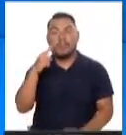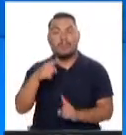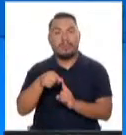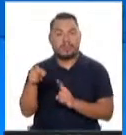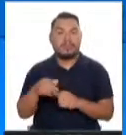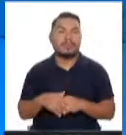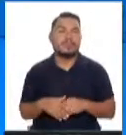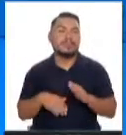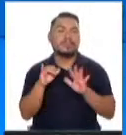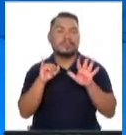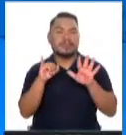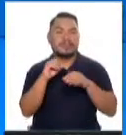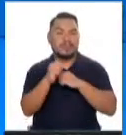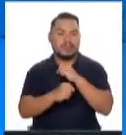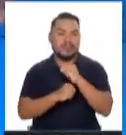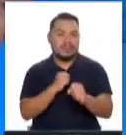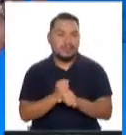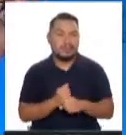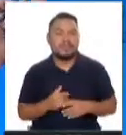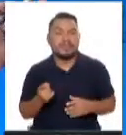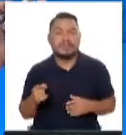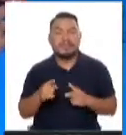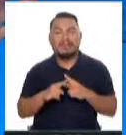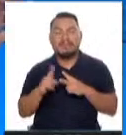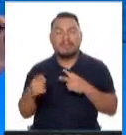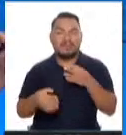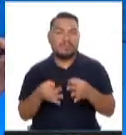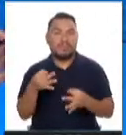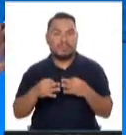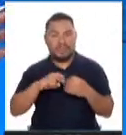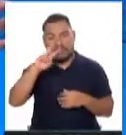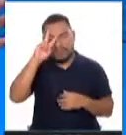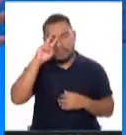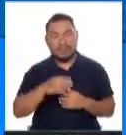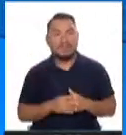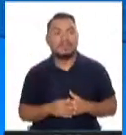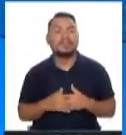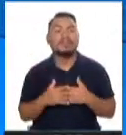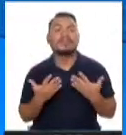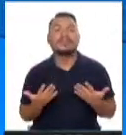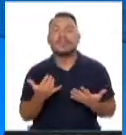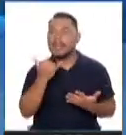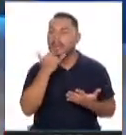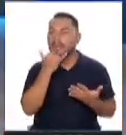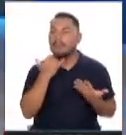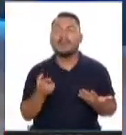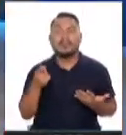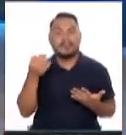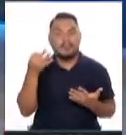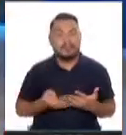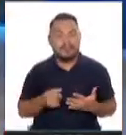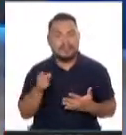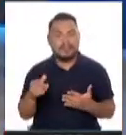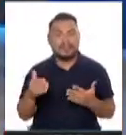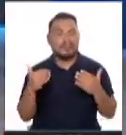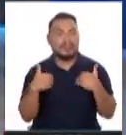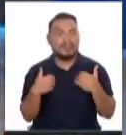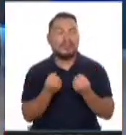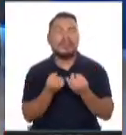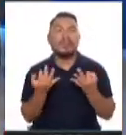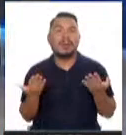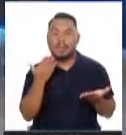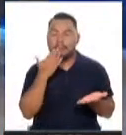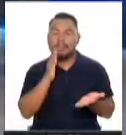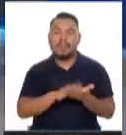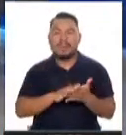ha estado más de 6 años prófugo de la justicia peruana. Pero, ¿qué sucede si es que realmente tiene algún